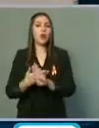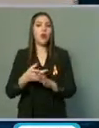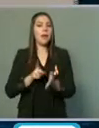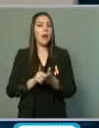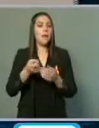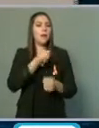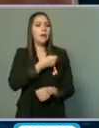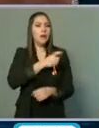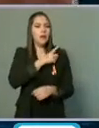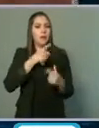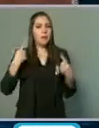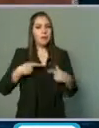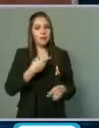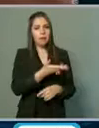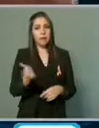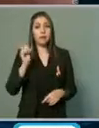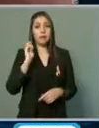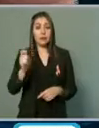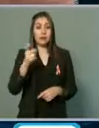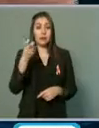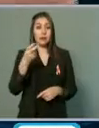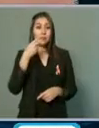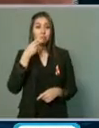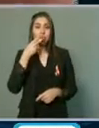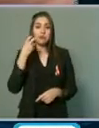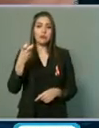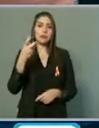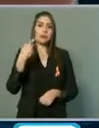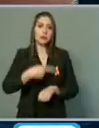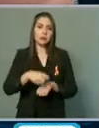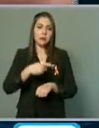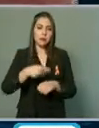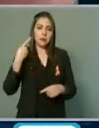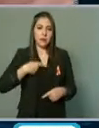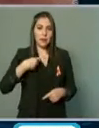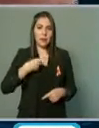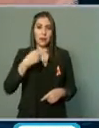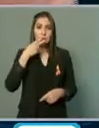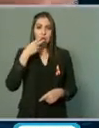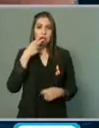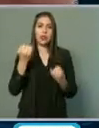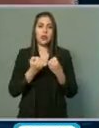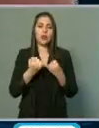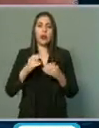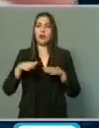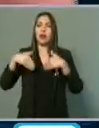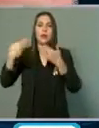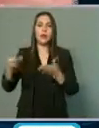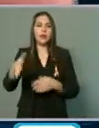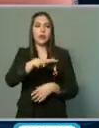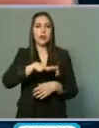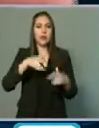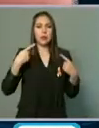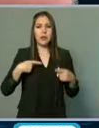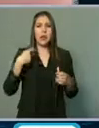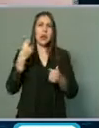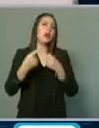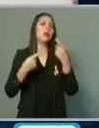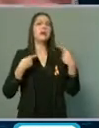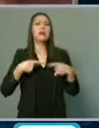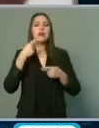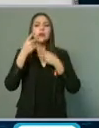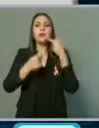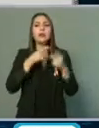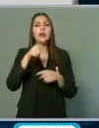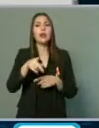Okay. Lo que emiten estos productos es nocivo para el que lo está inhalando, pero también para el que está alrededor. Muchos de los mitos de este